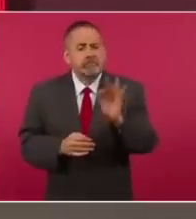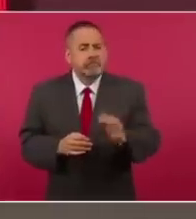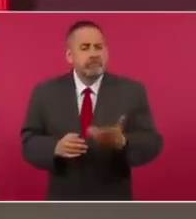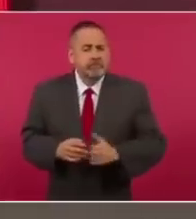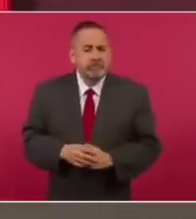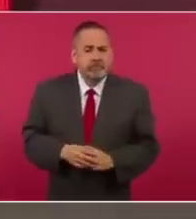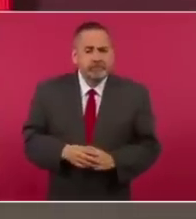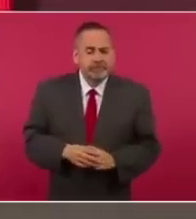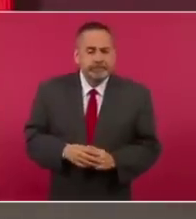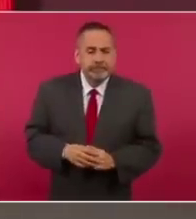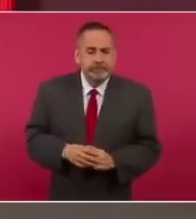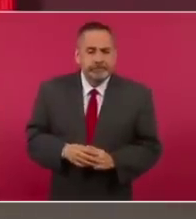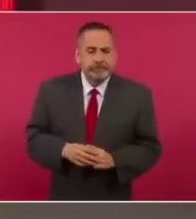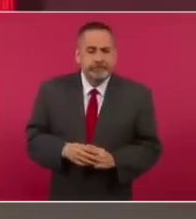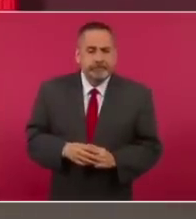porque